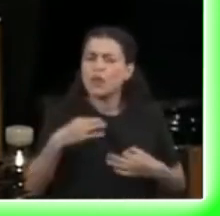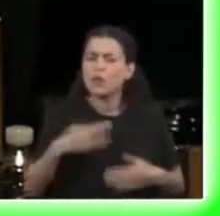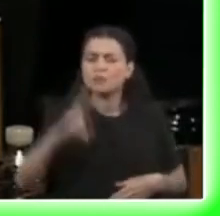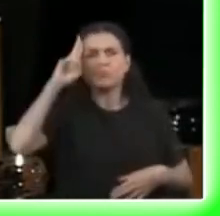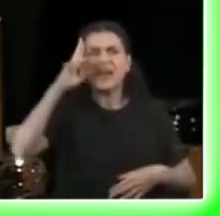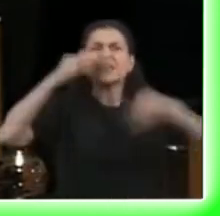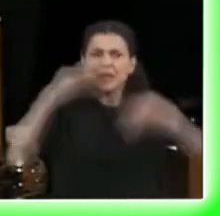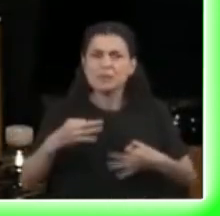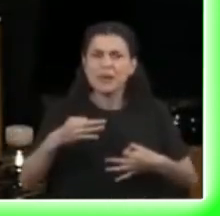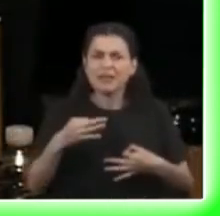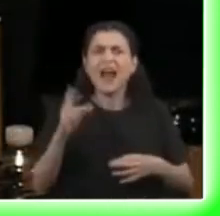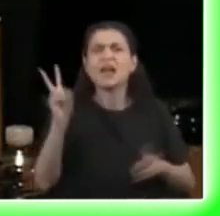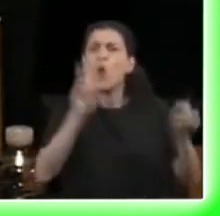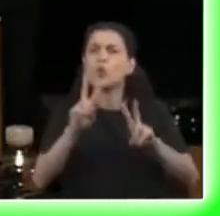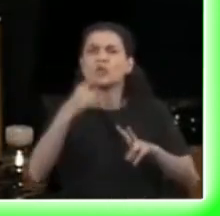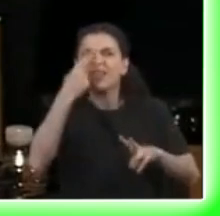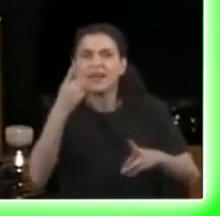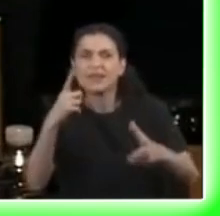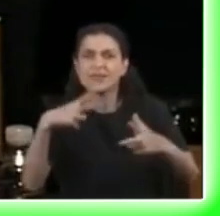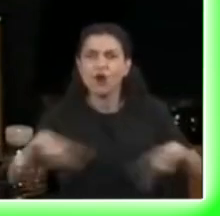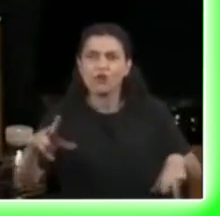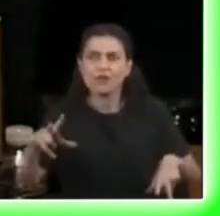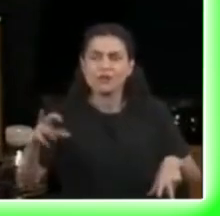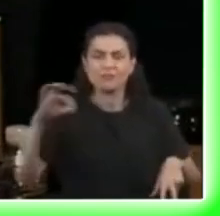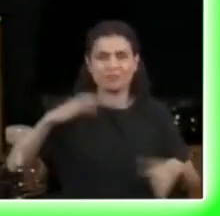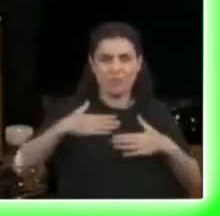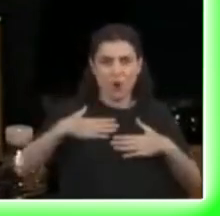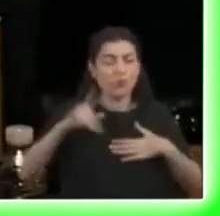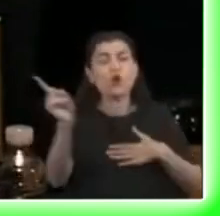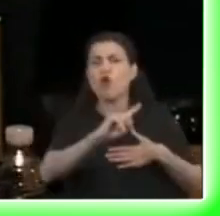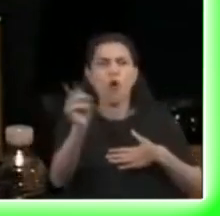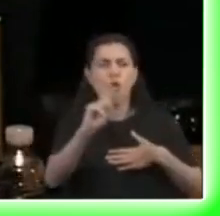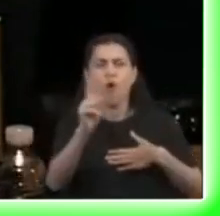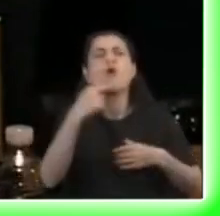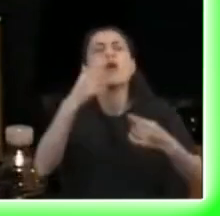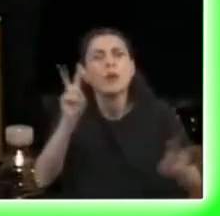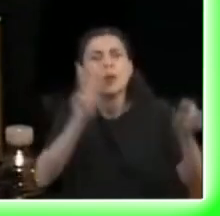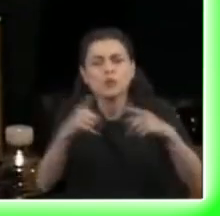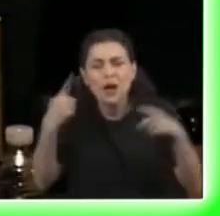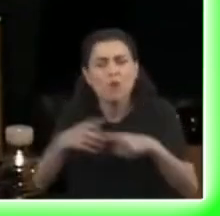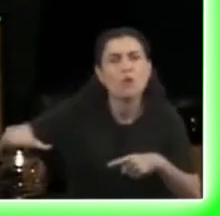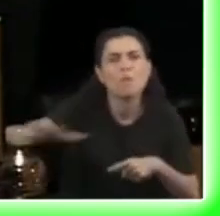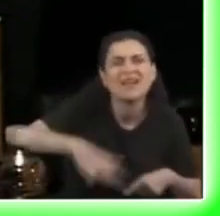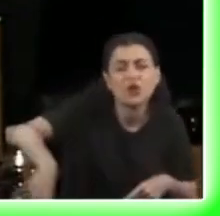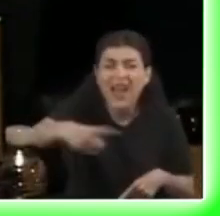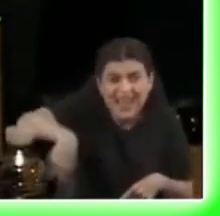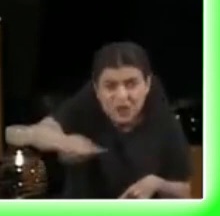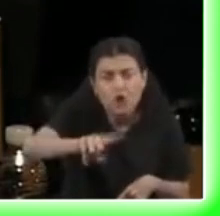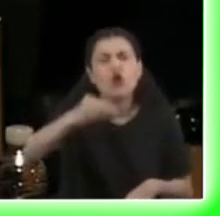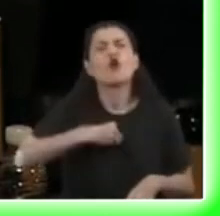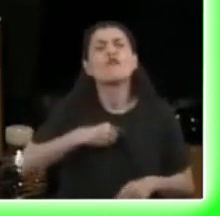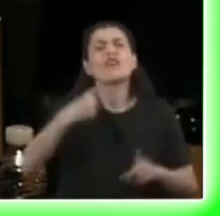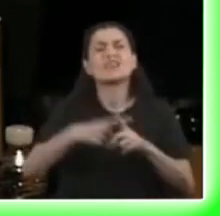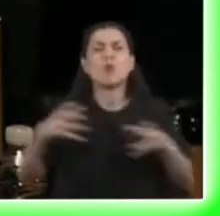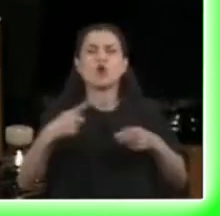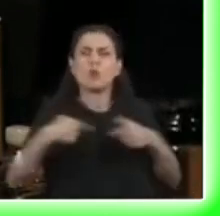para ambiciones personales. Solo así podemos ser fieles servidores de los millones de argentinos que confiaron en nosotros. Los